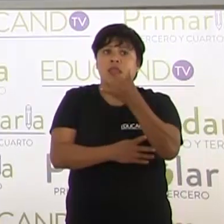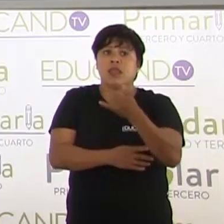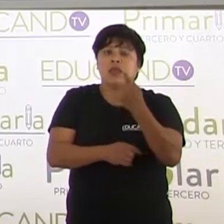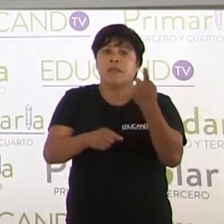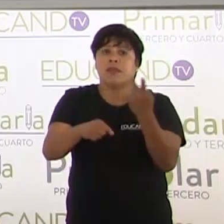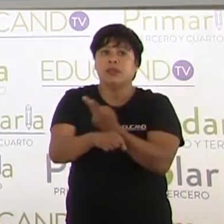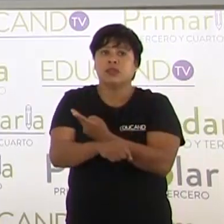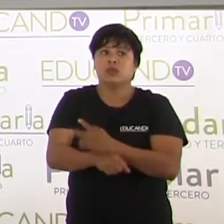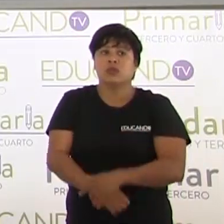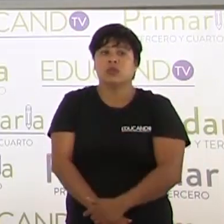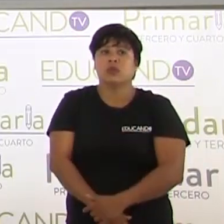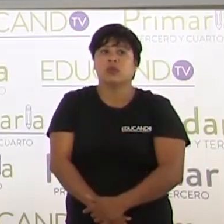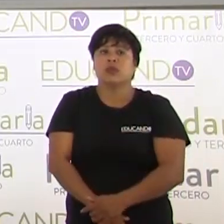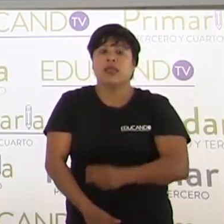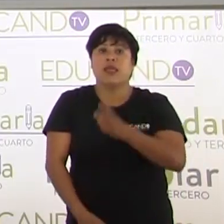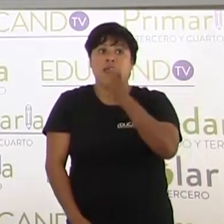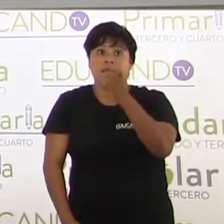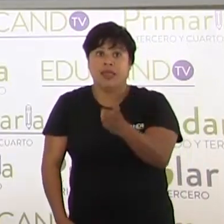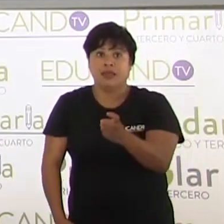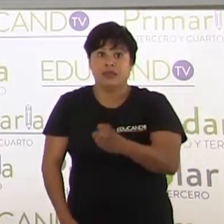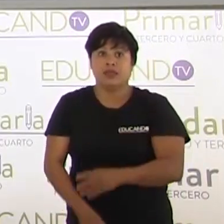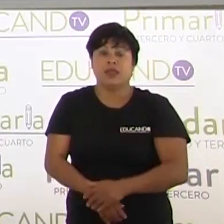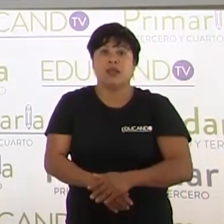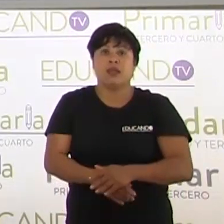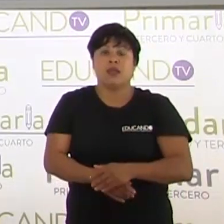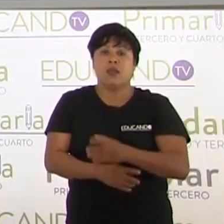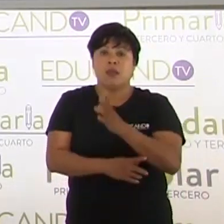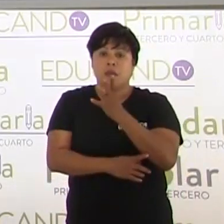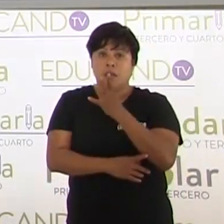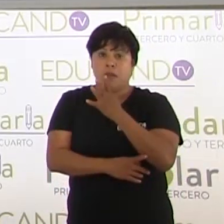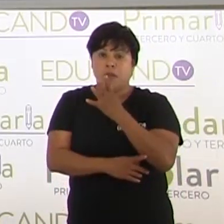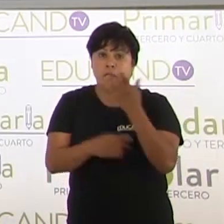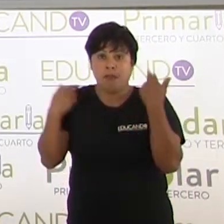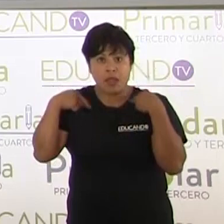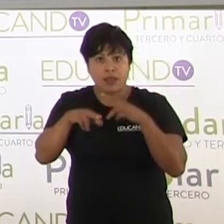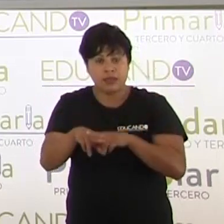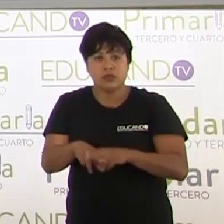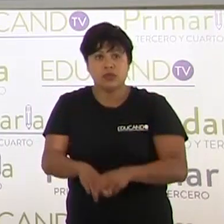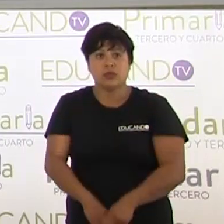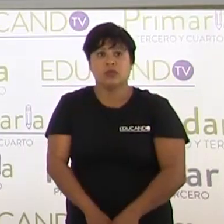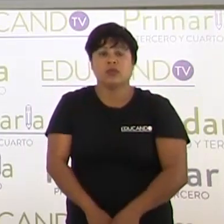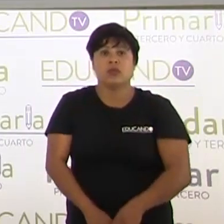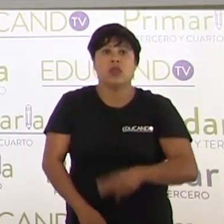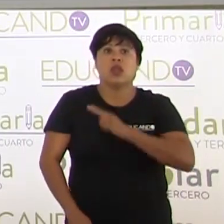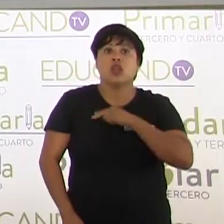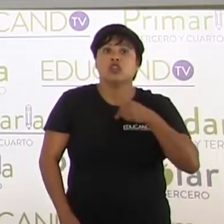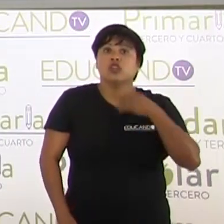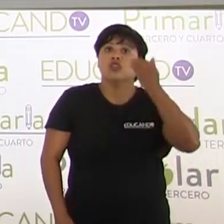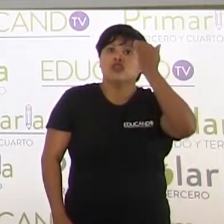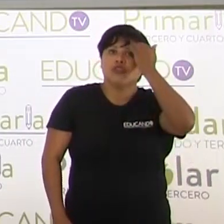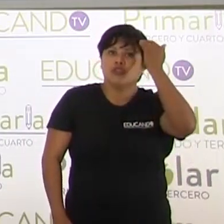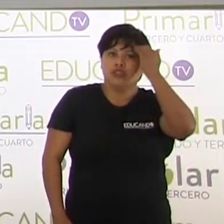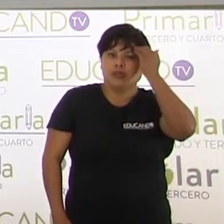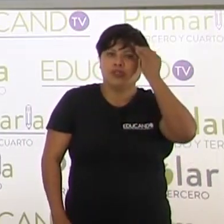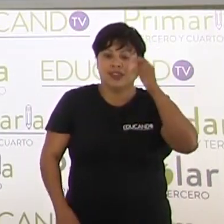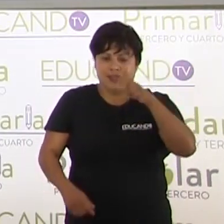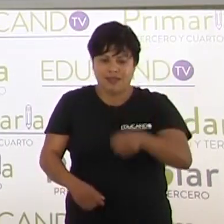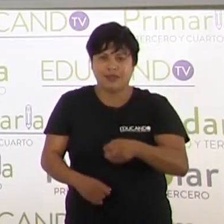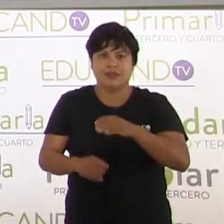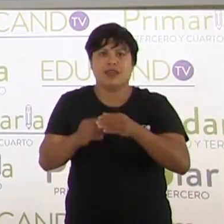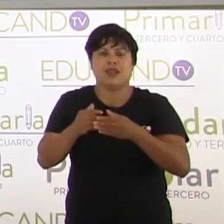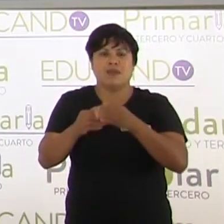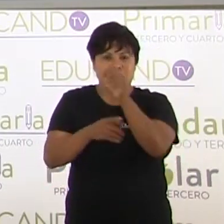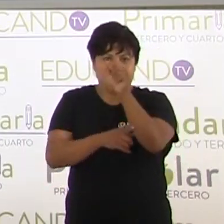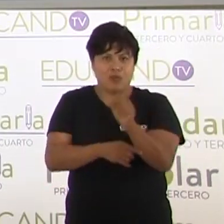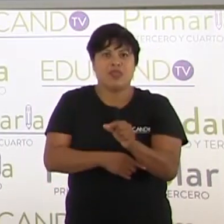pasó de aquel profesor que pues conocemos hoy día, pues en ese